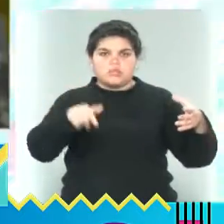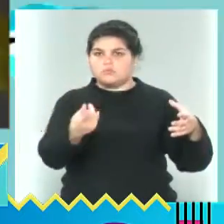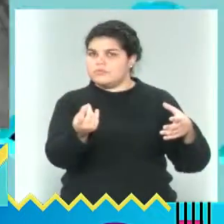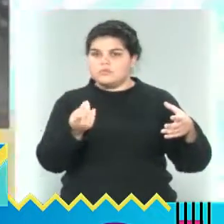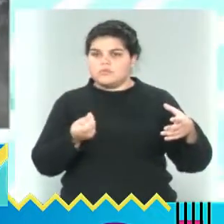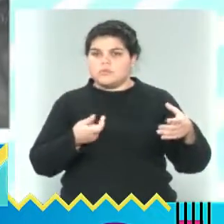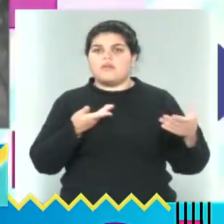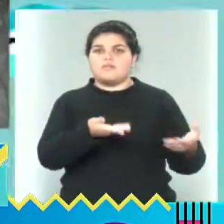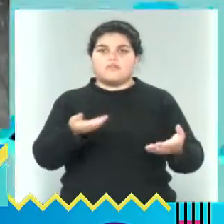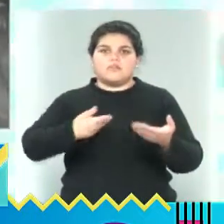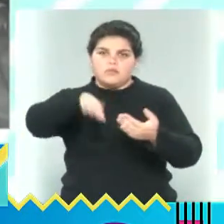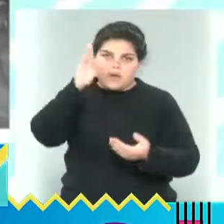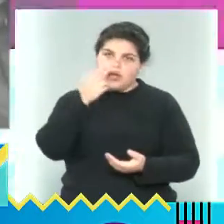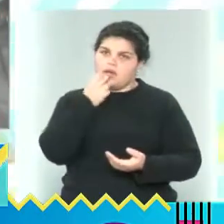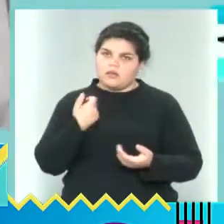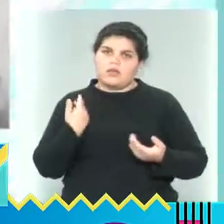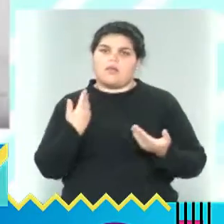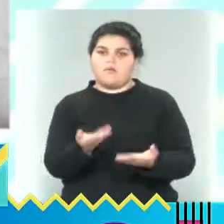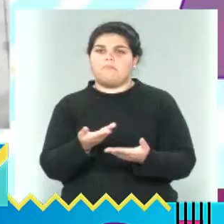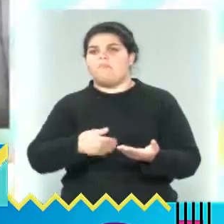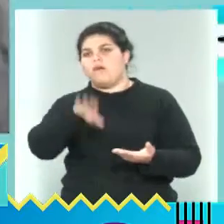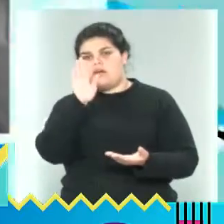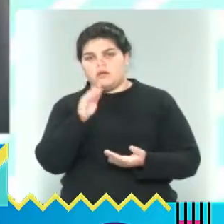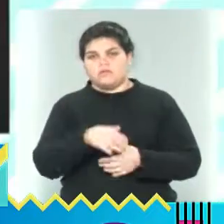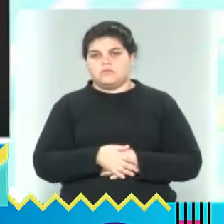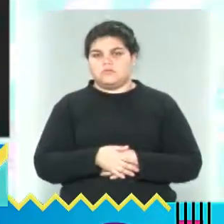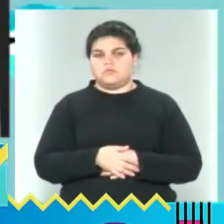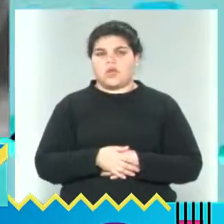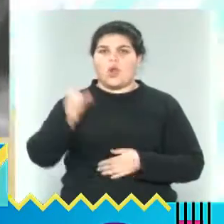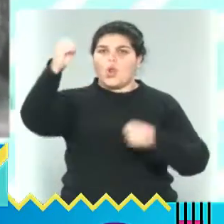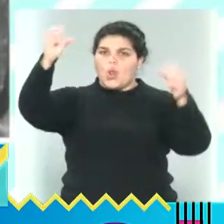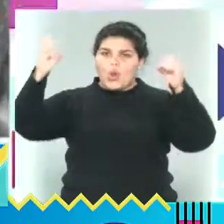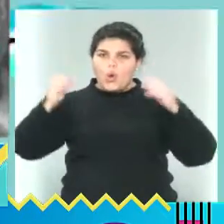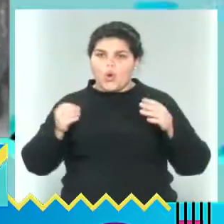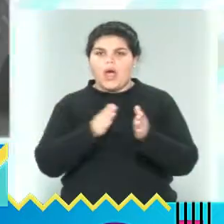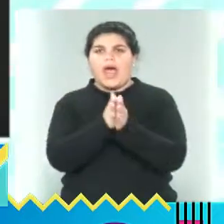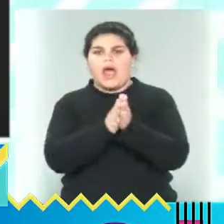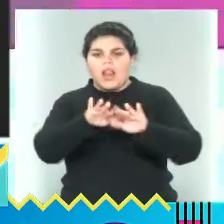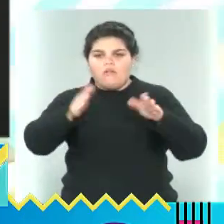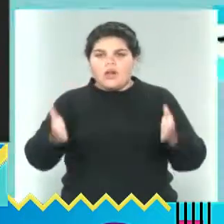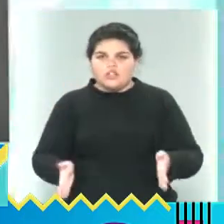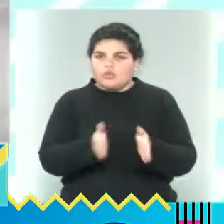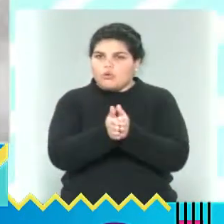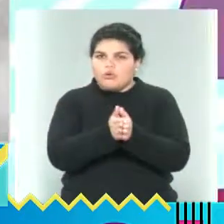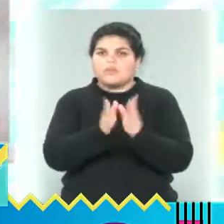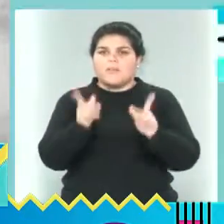de servicios, energía de todo tipo, lumínica, calefacción, refrigeración,